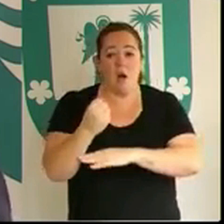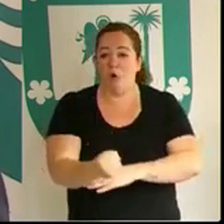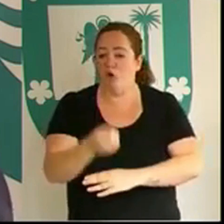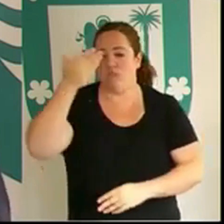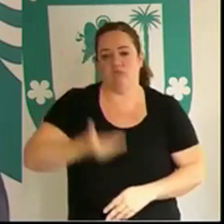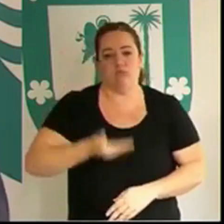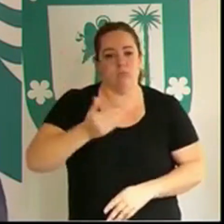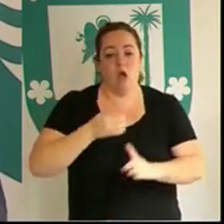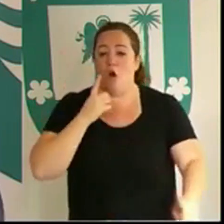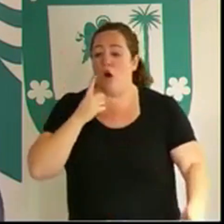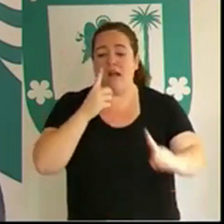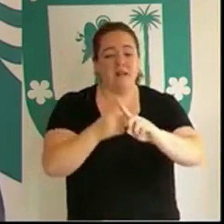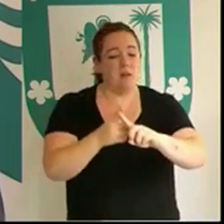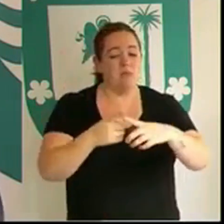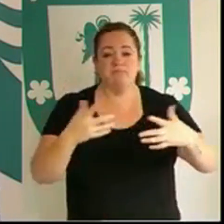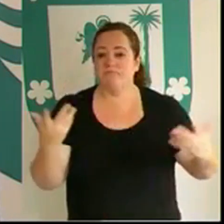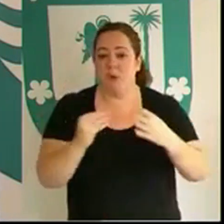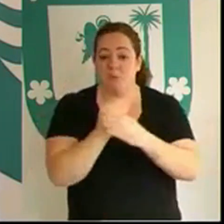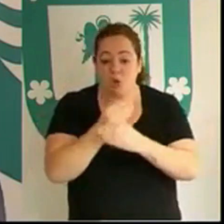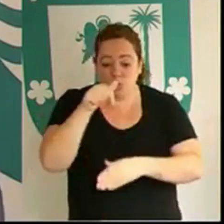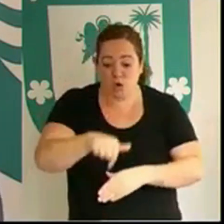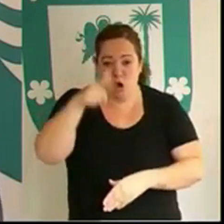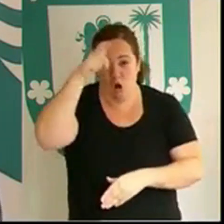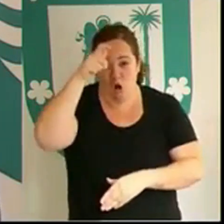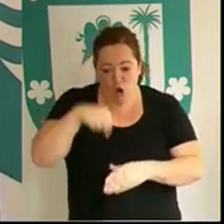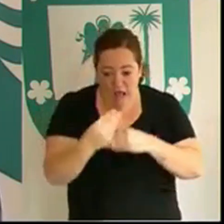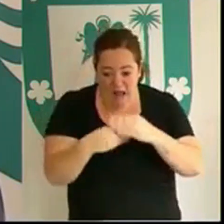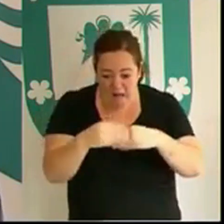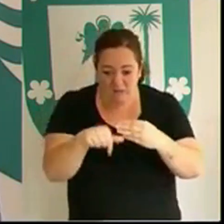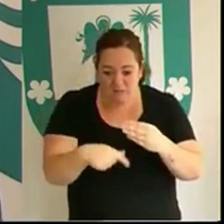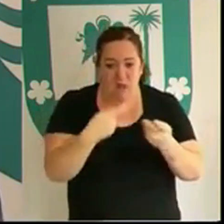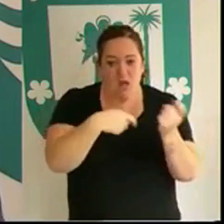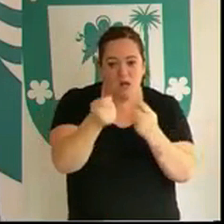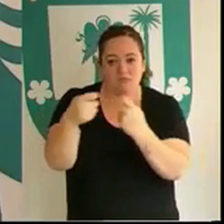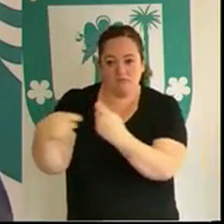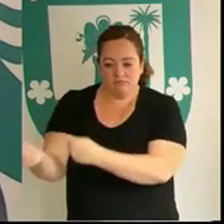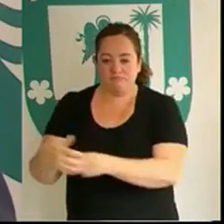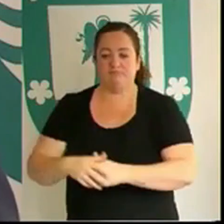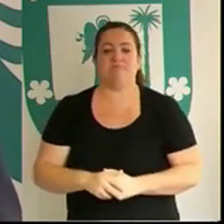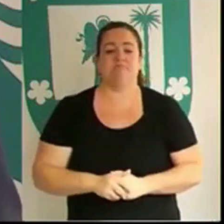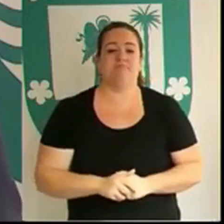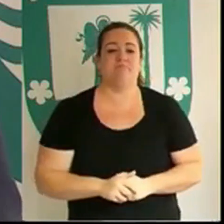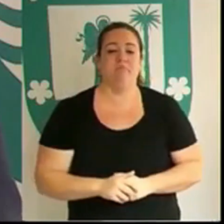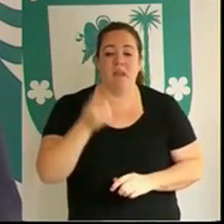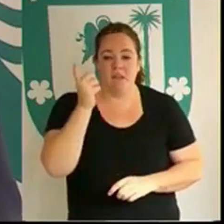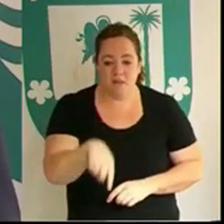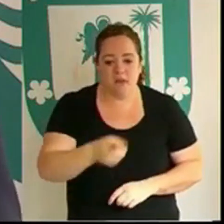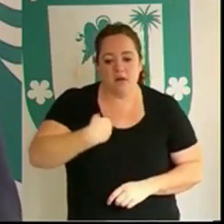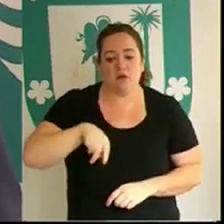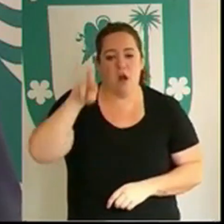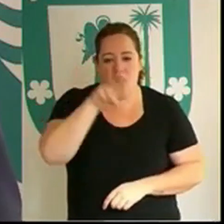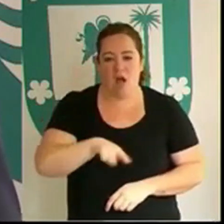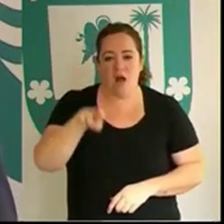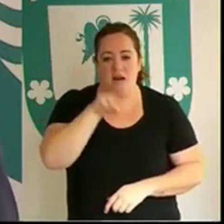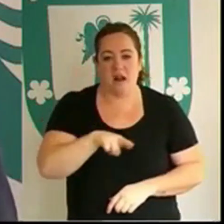para sacar la mayoría del producto local. También tenemos, y lo hemos repetido y reiterado, que